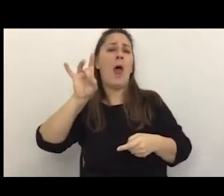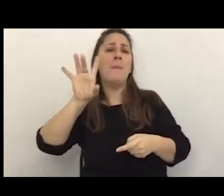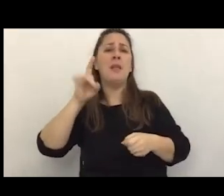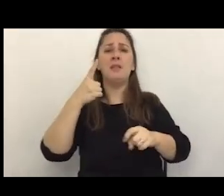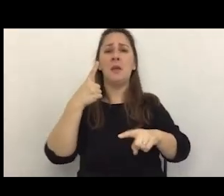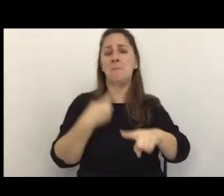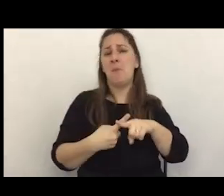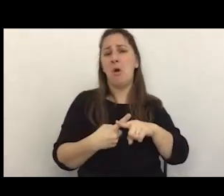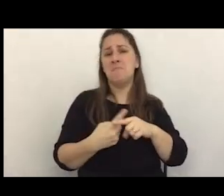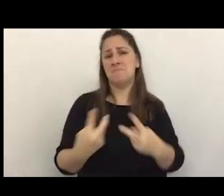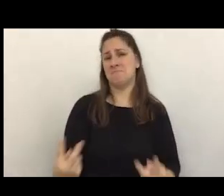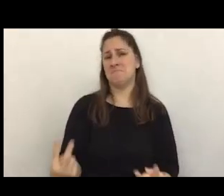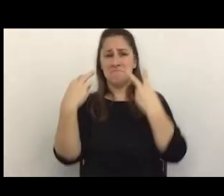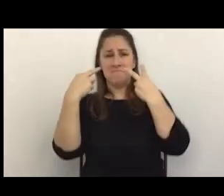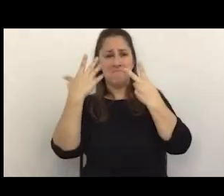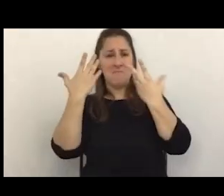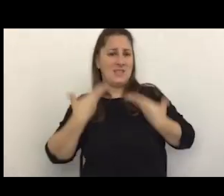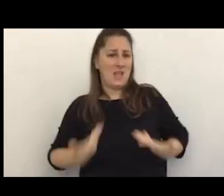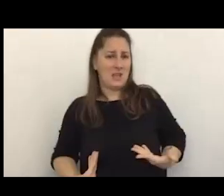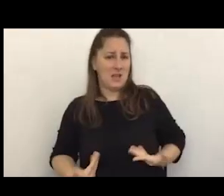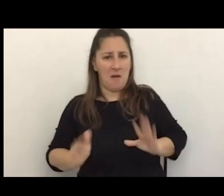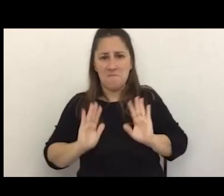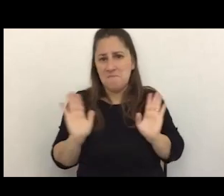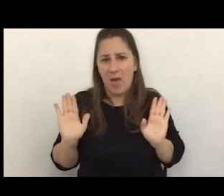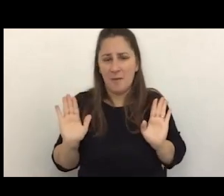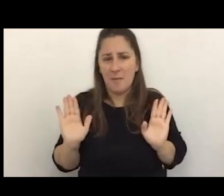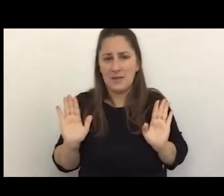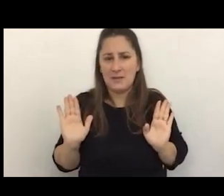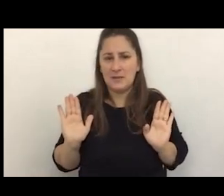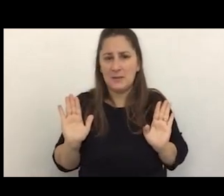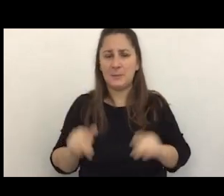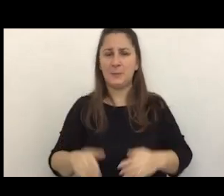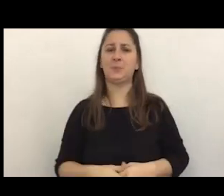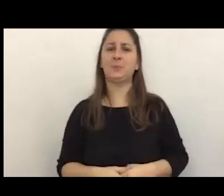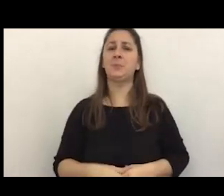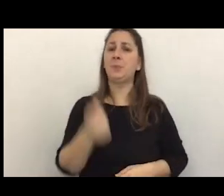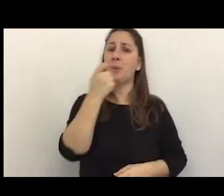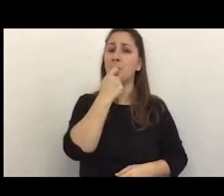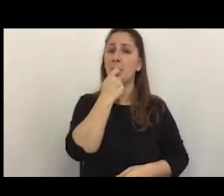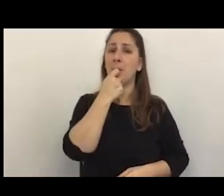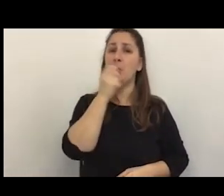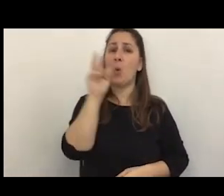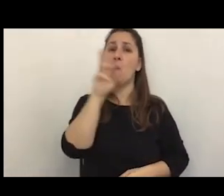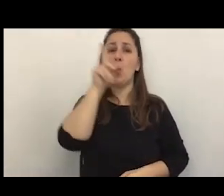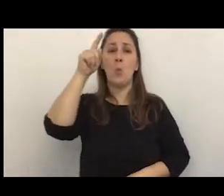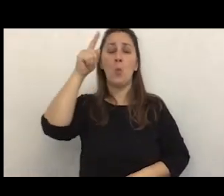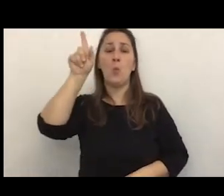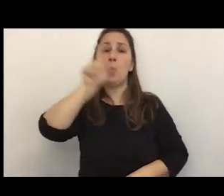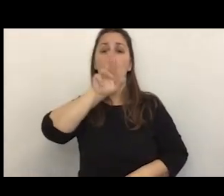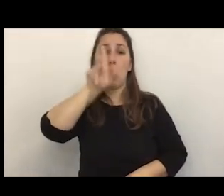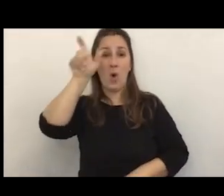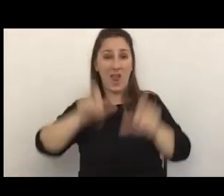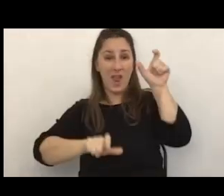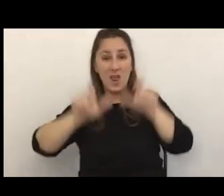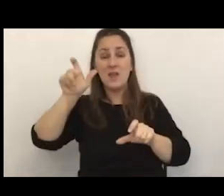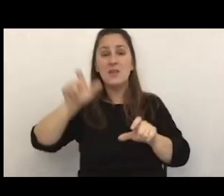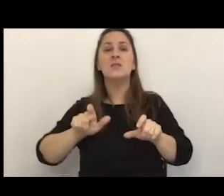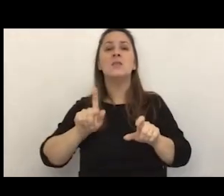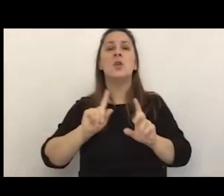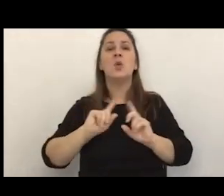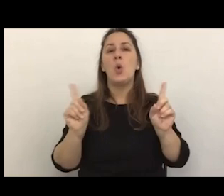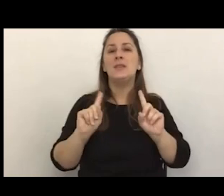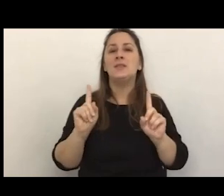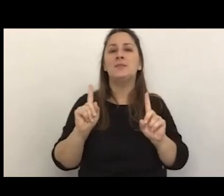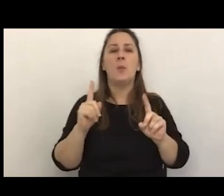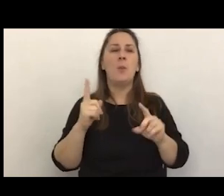¿Sí? En el caso de las mujeres, no padecer los